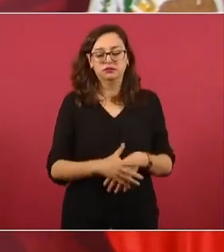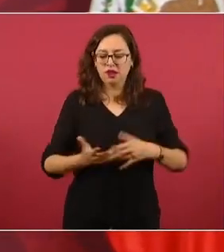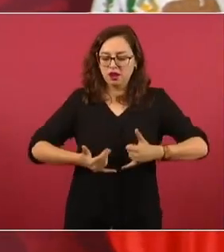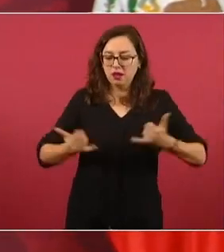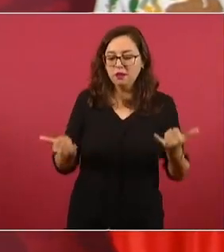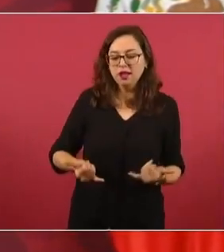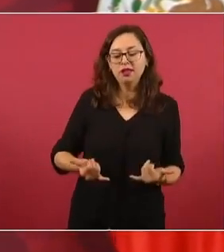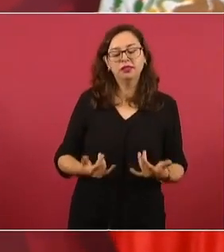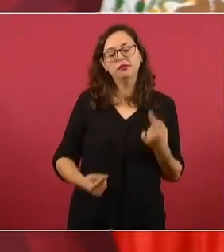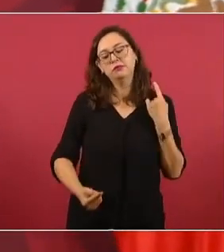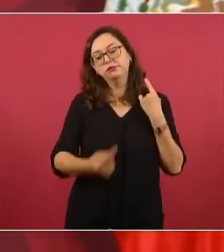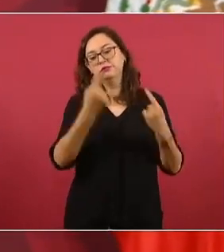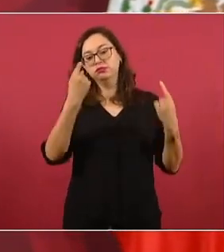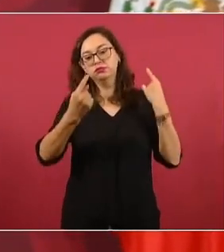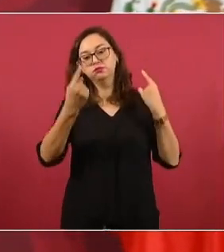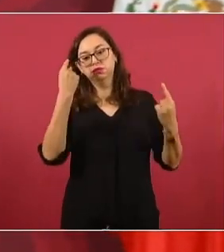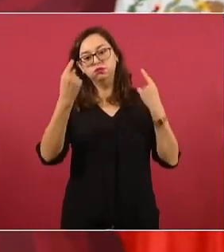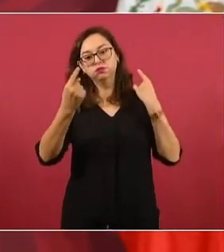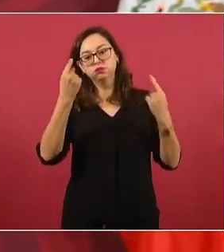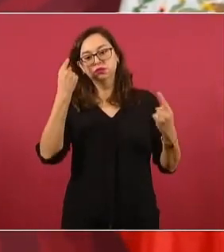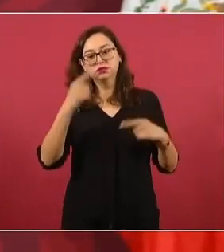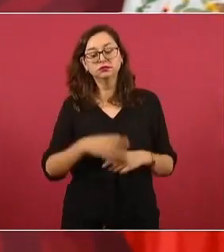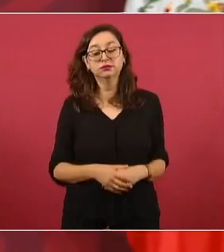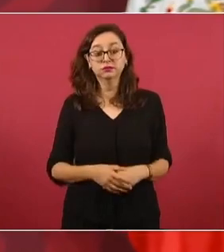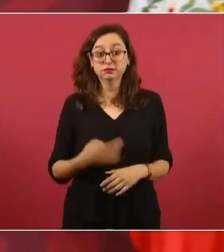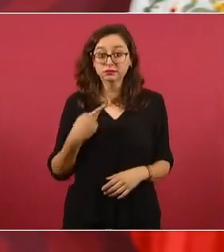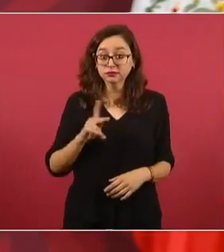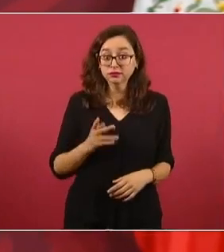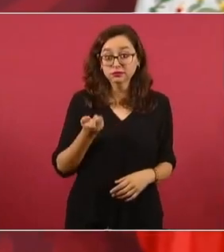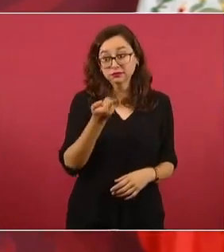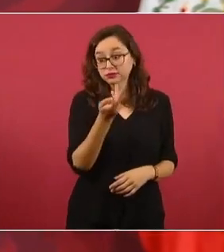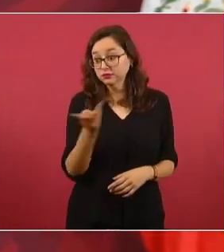revoltoso, pero todos